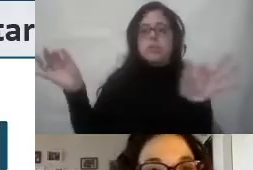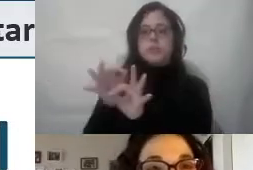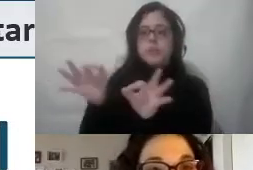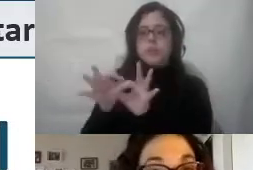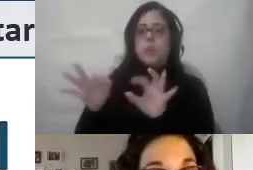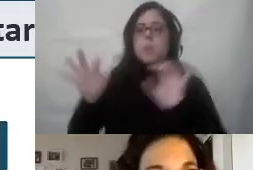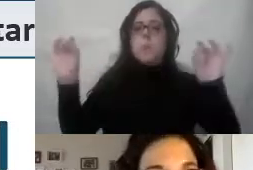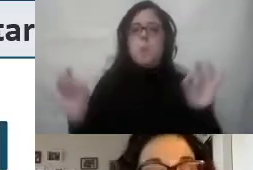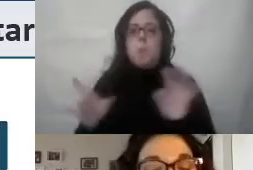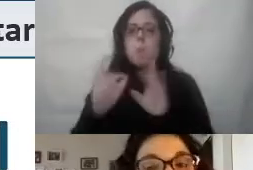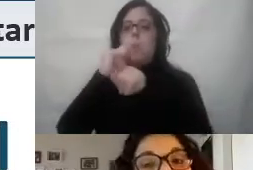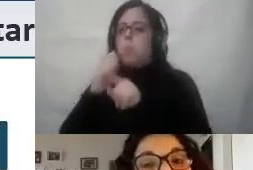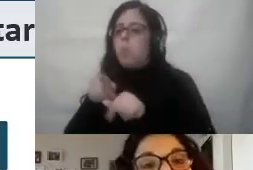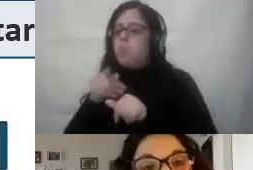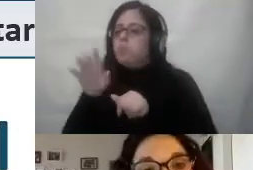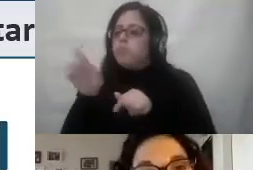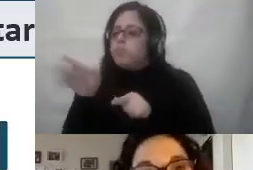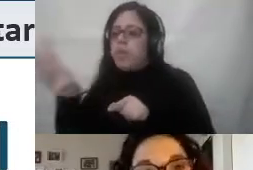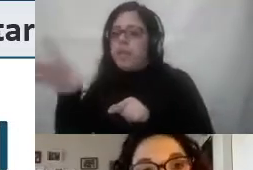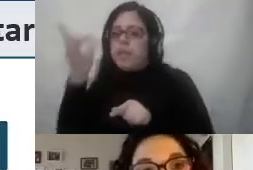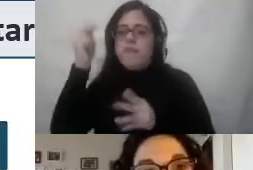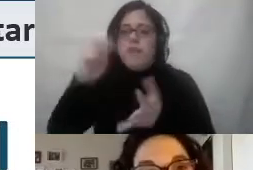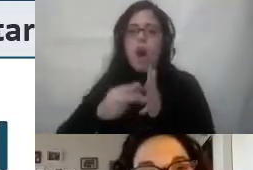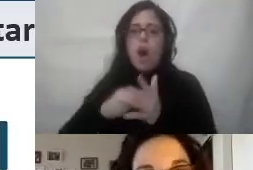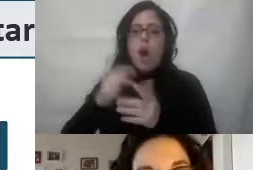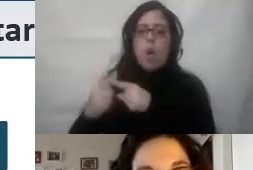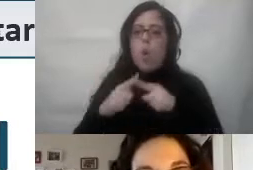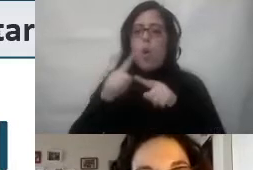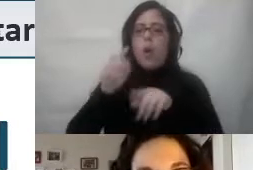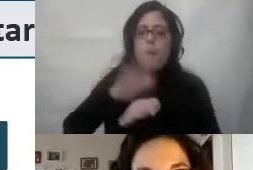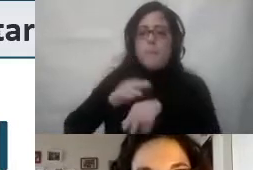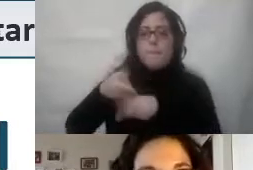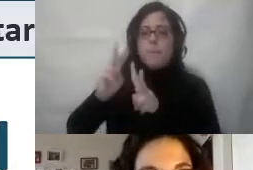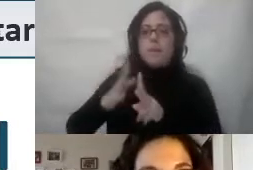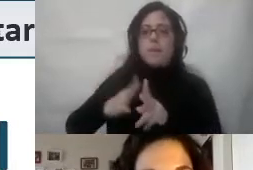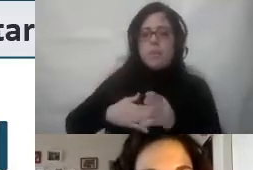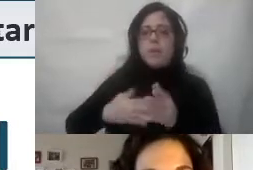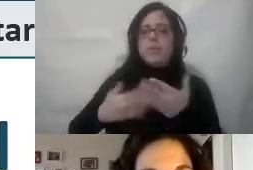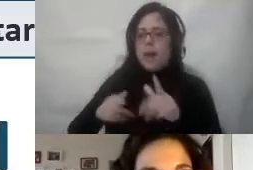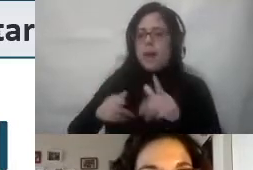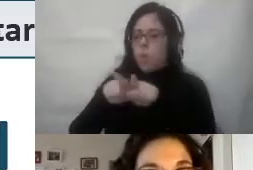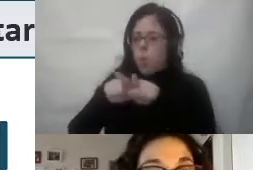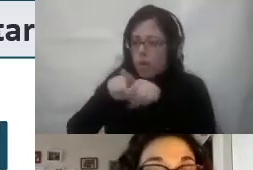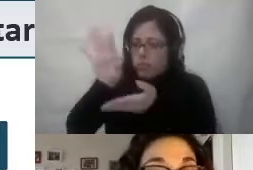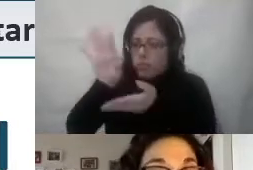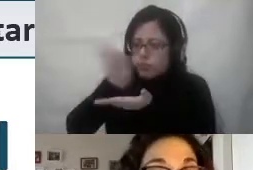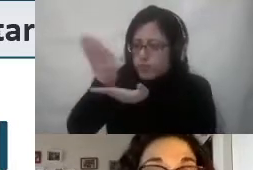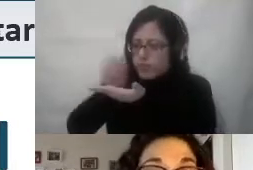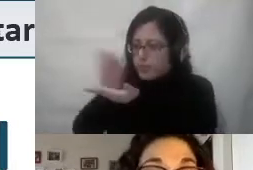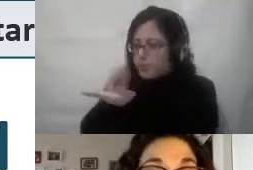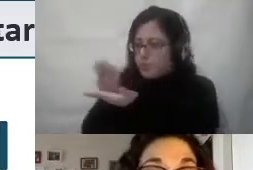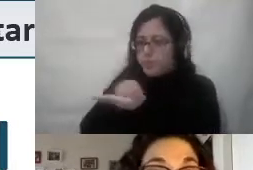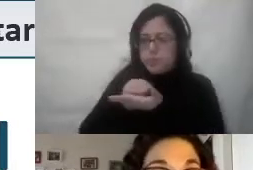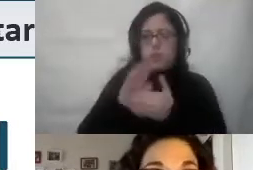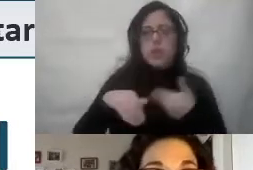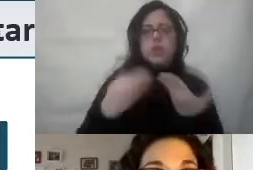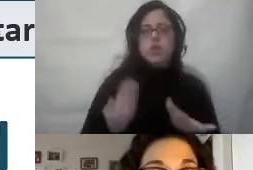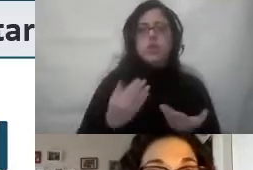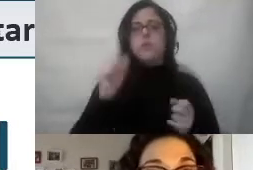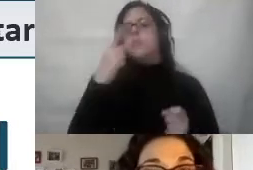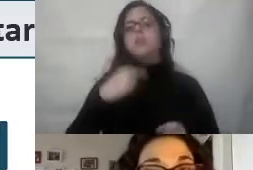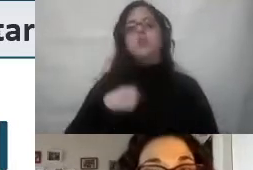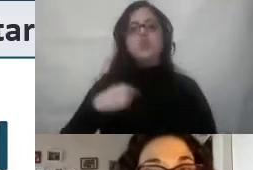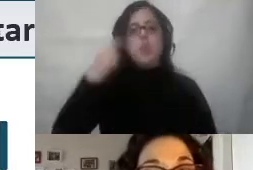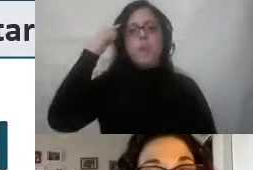problemática social que me permite recoger esos objetivos de aprendizaje. Entonces, lo primero es que pienso